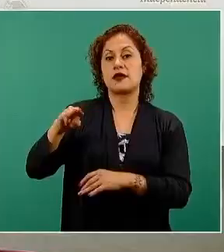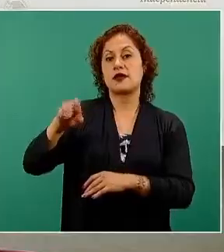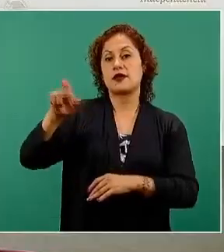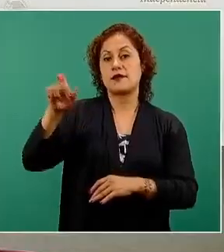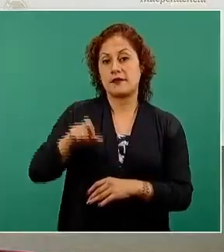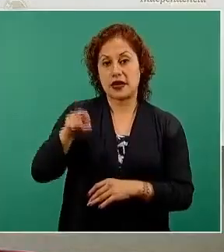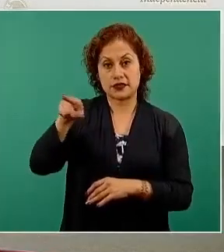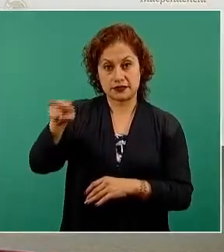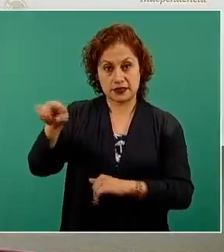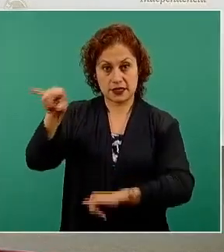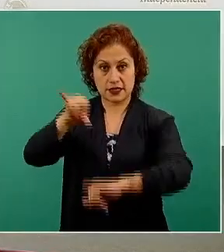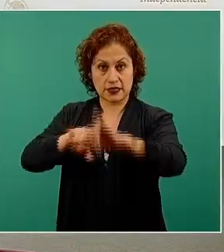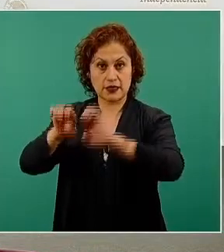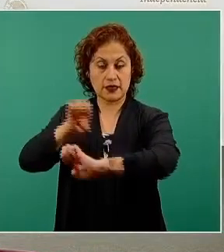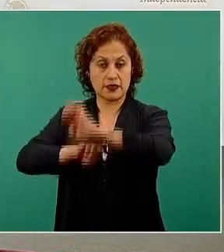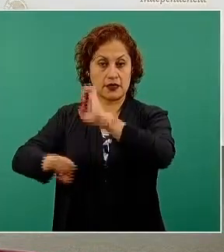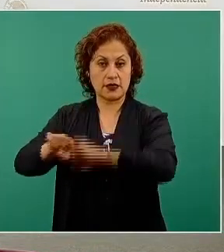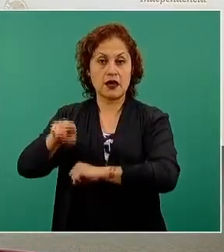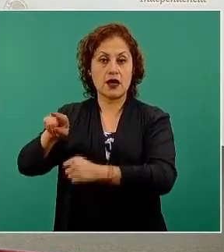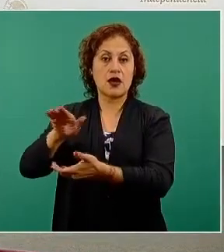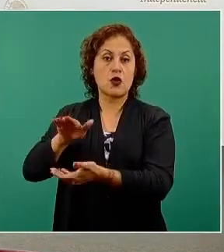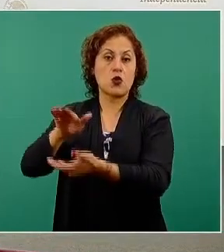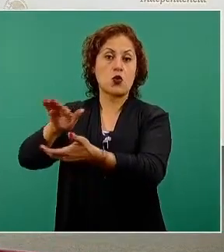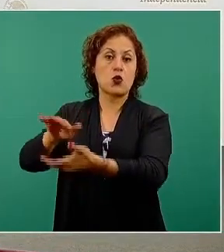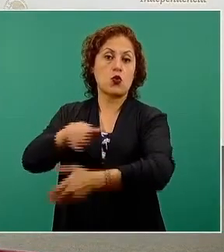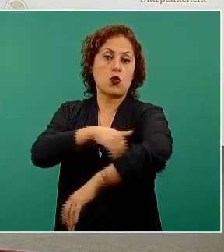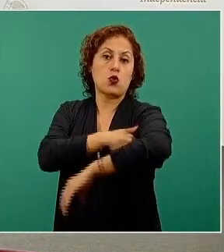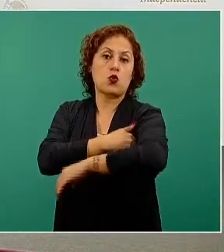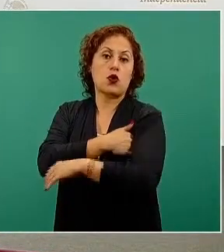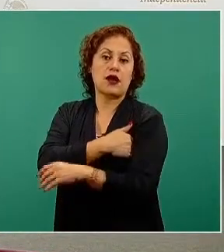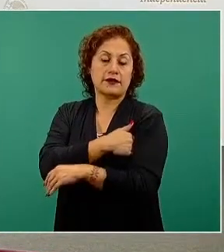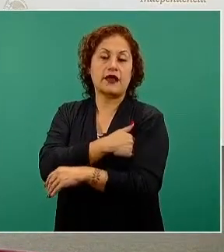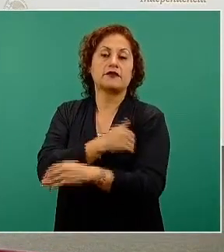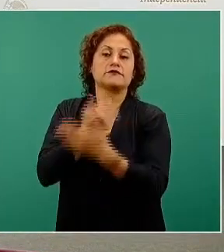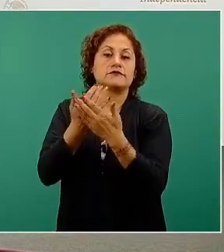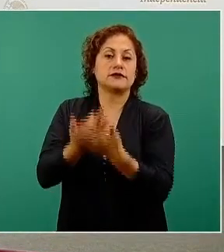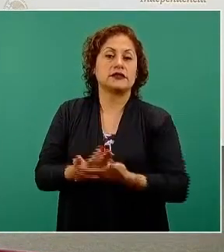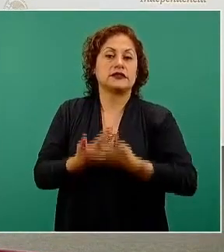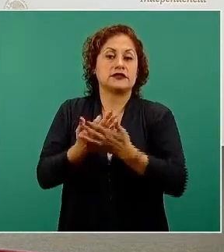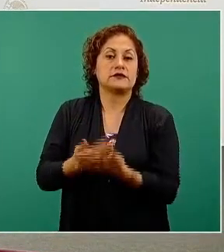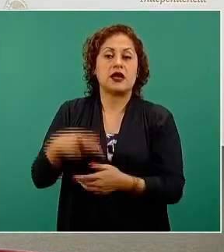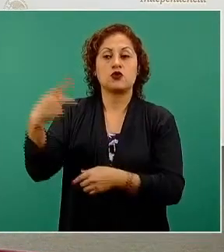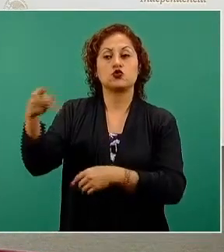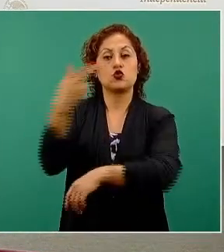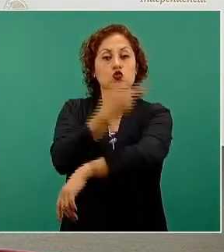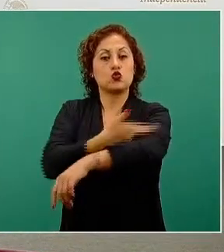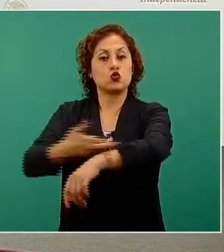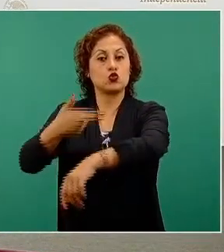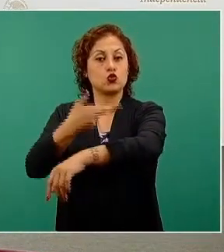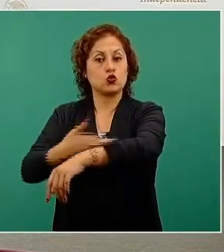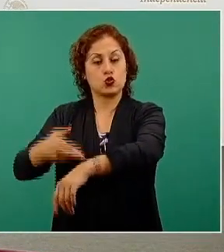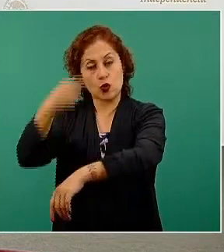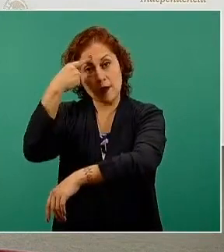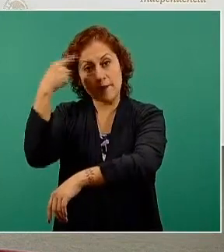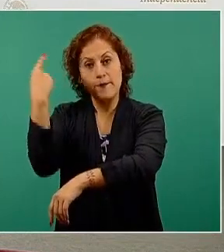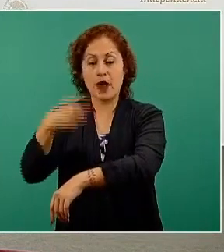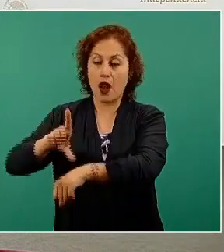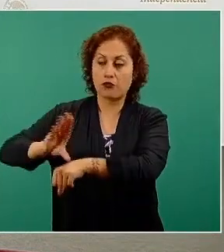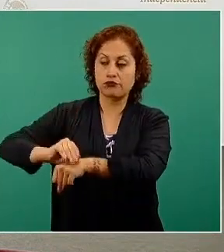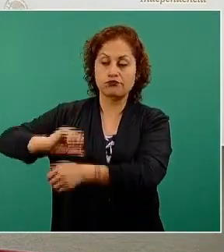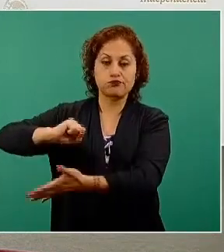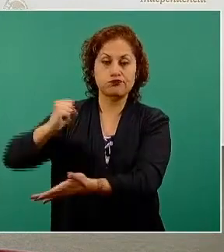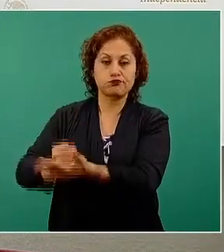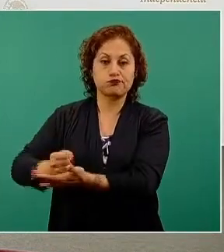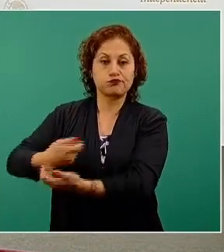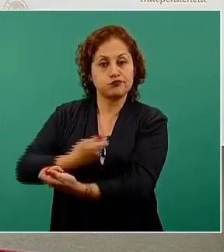resguardadas en espera que nos llegara una serie de pruebas analíticas que eran necesarias para la liberación del lote. Una